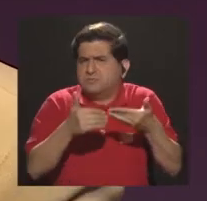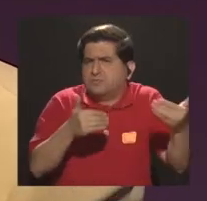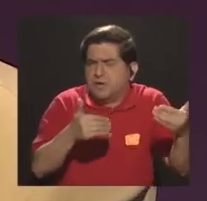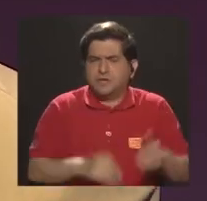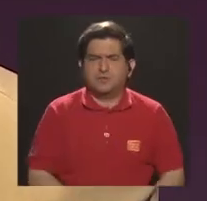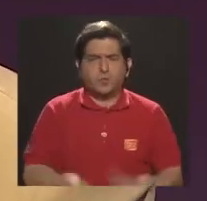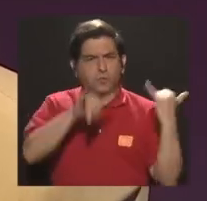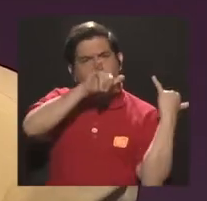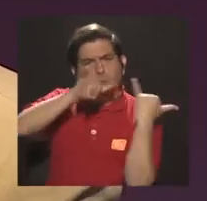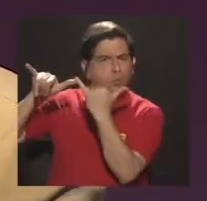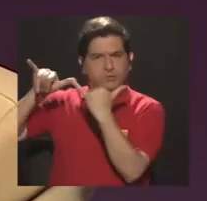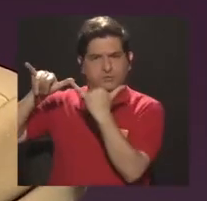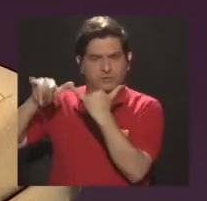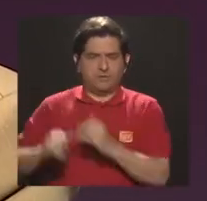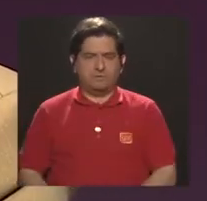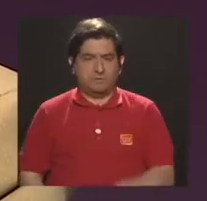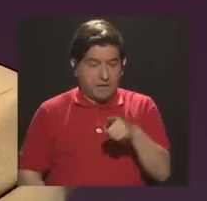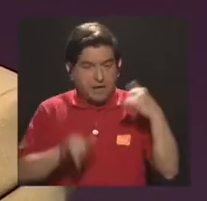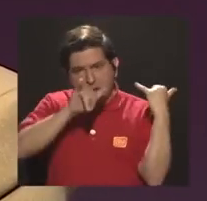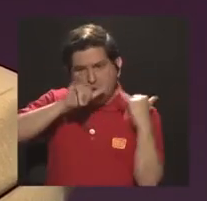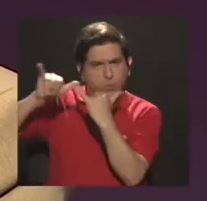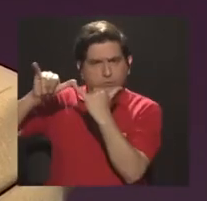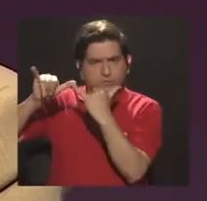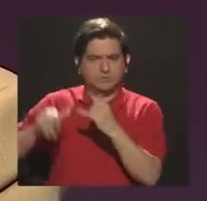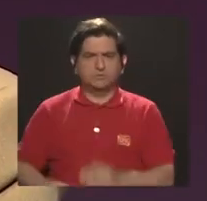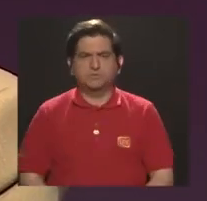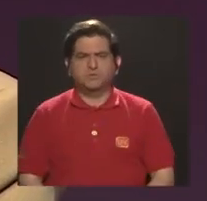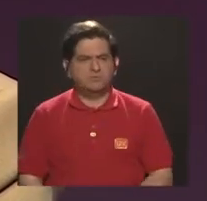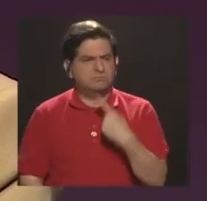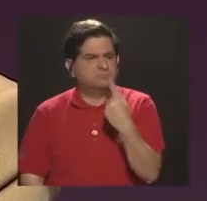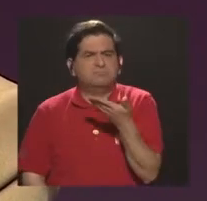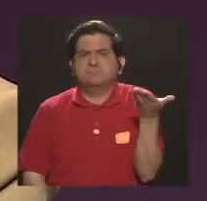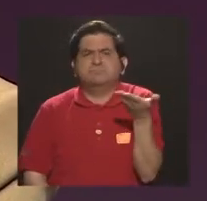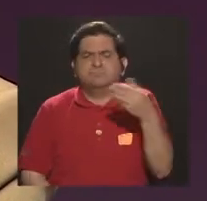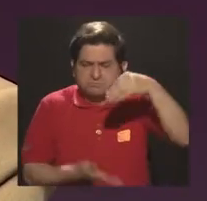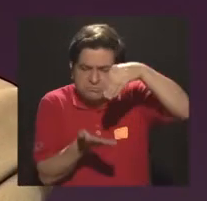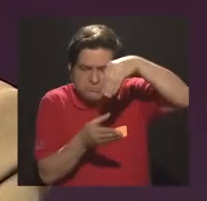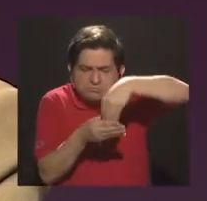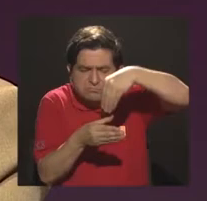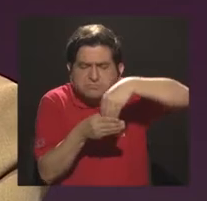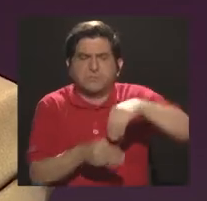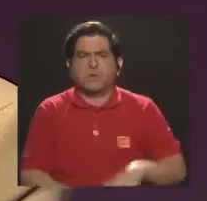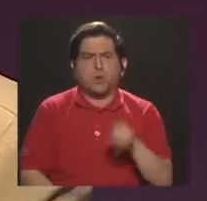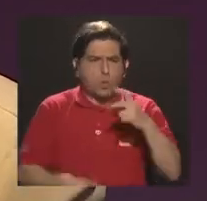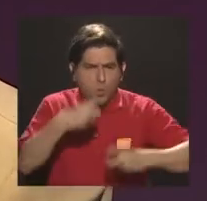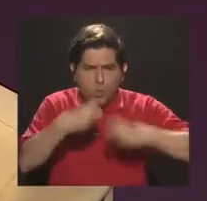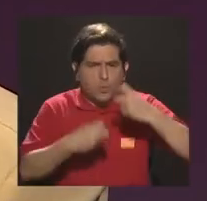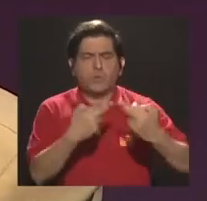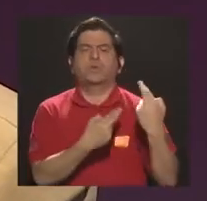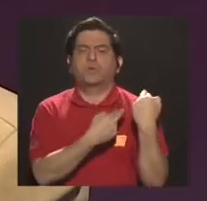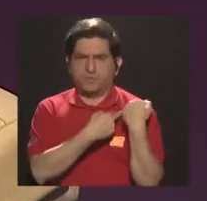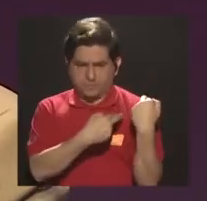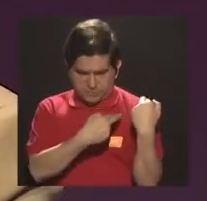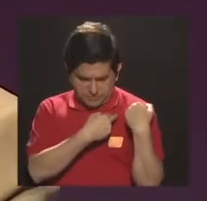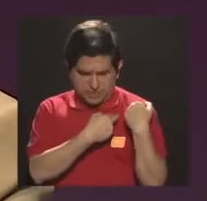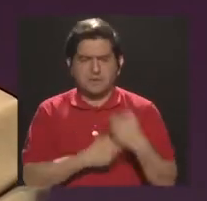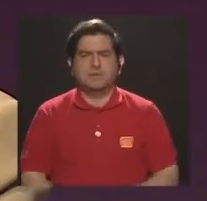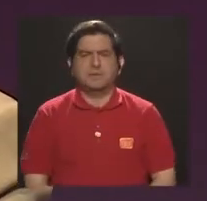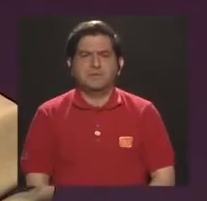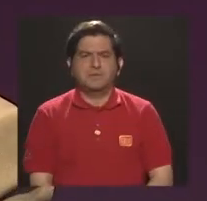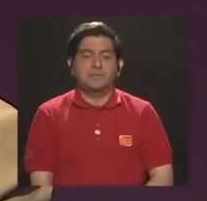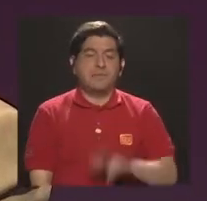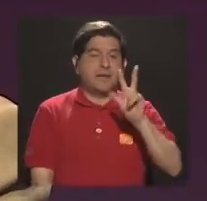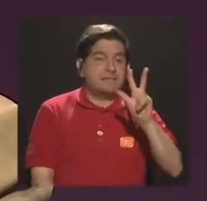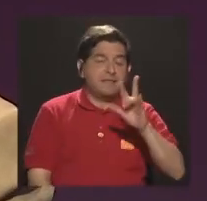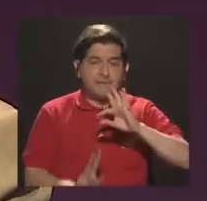acusación esa acusación lo que dice es que hay un delito de responsabilidad una de las tres